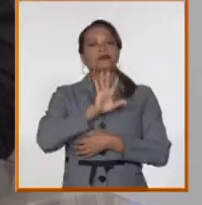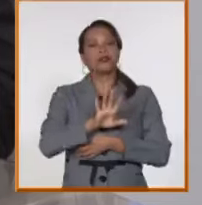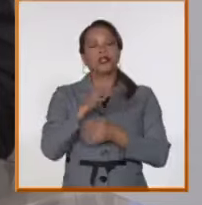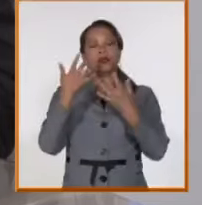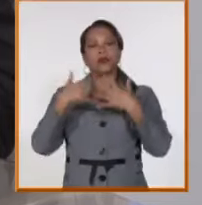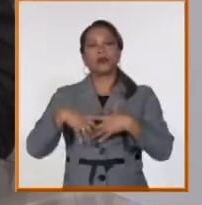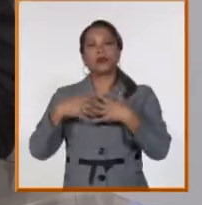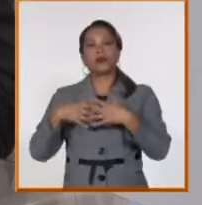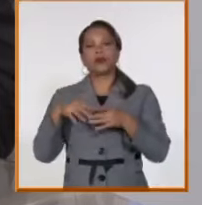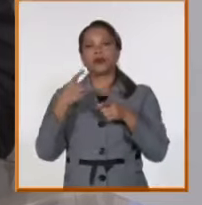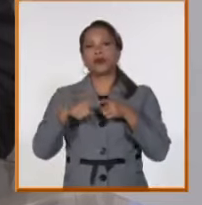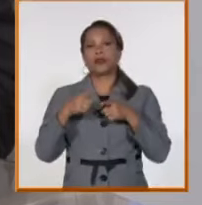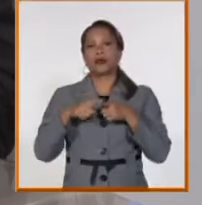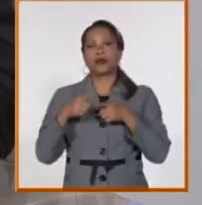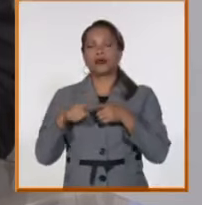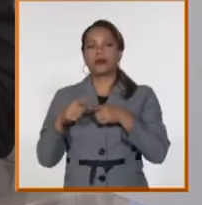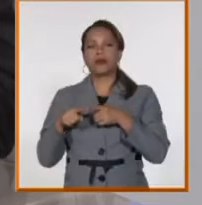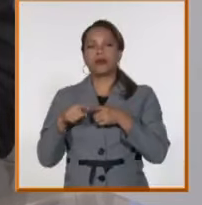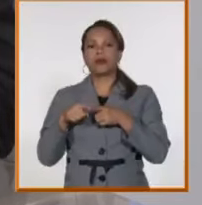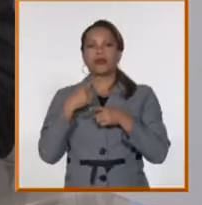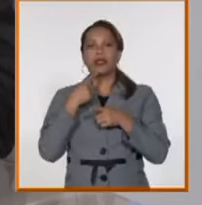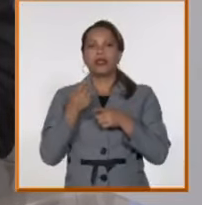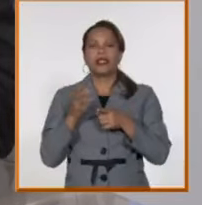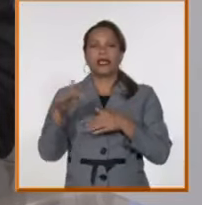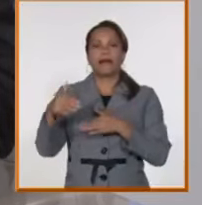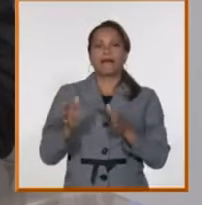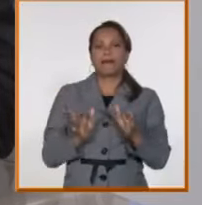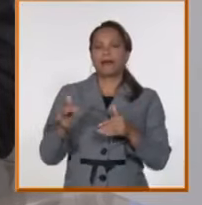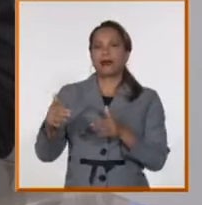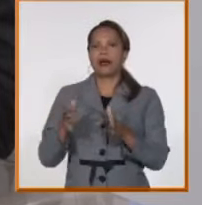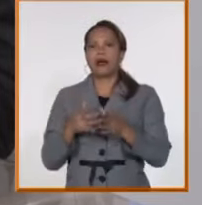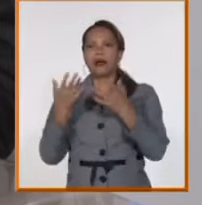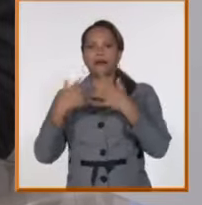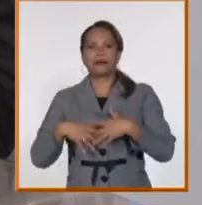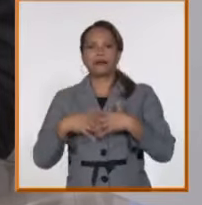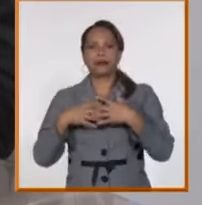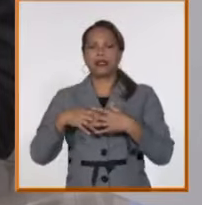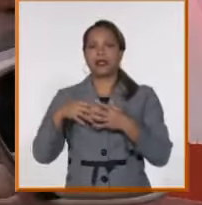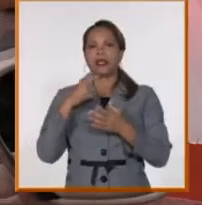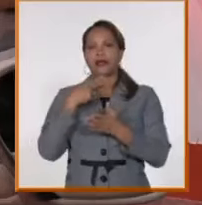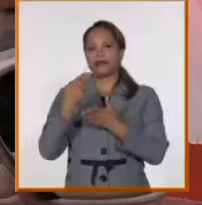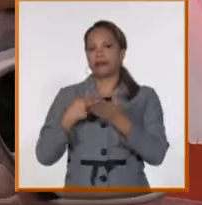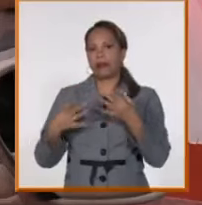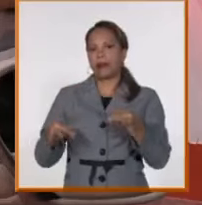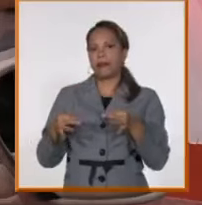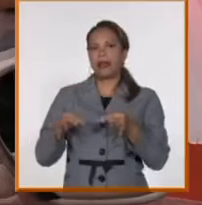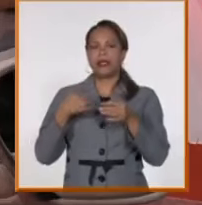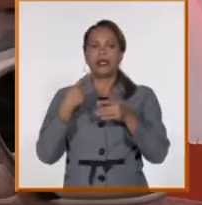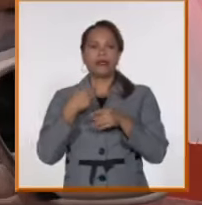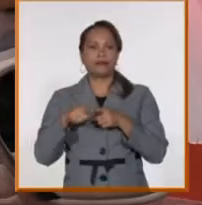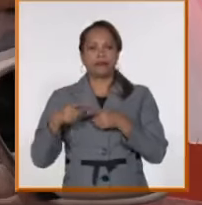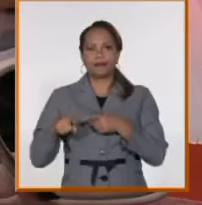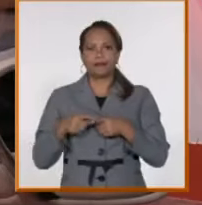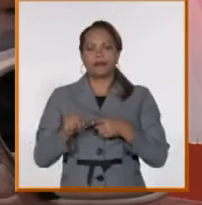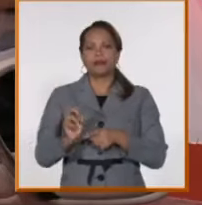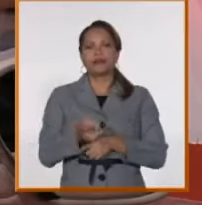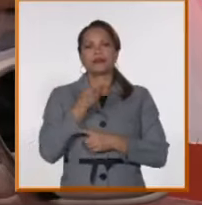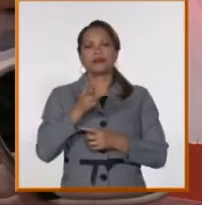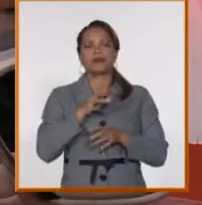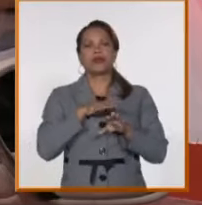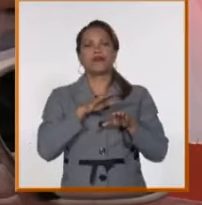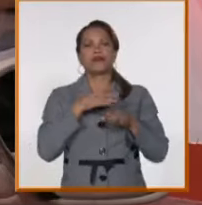artículos gráficos en base y embalaje de de la de la industria gráfica tres de confecciones textiles dos